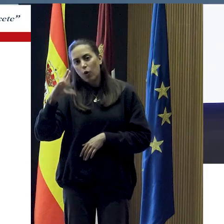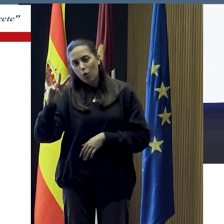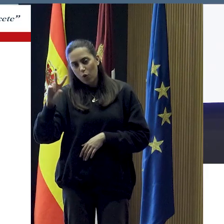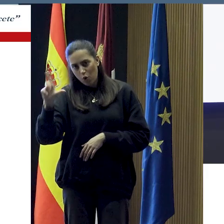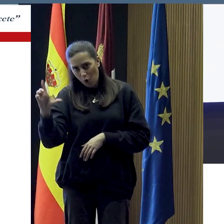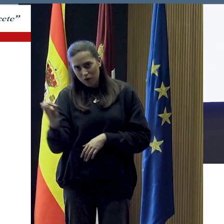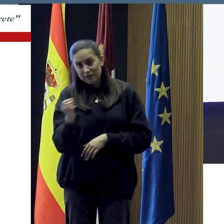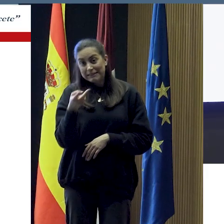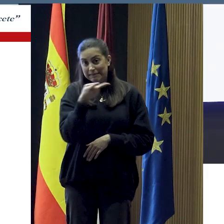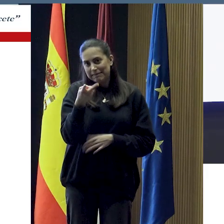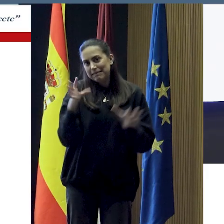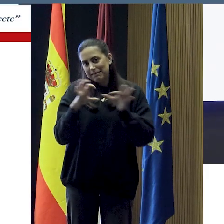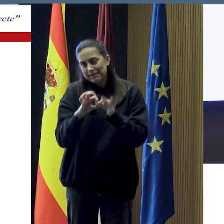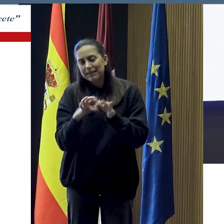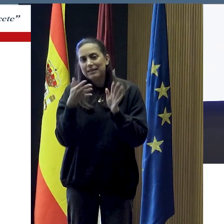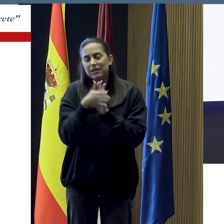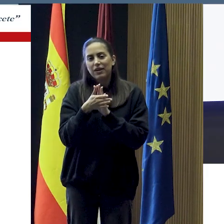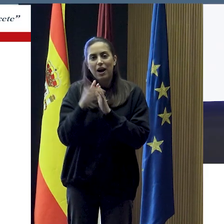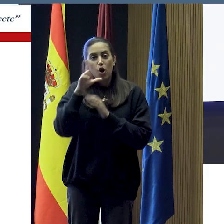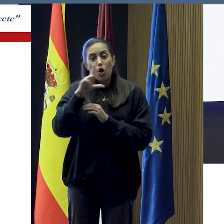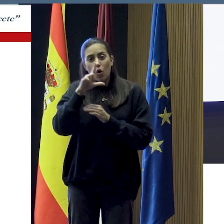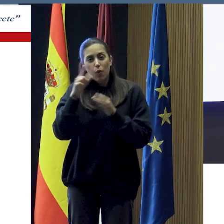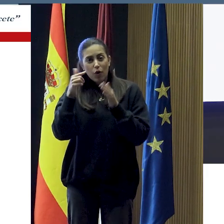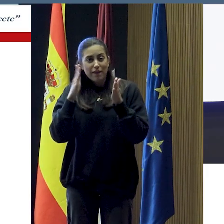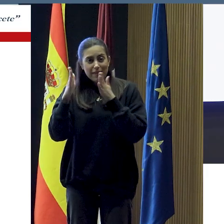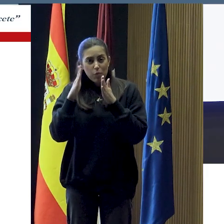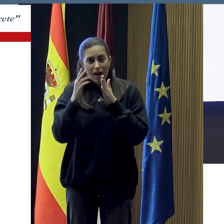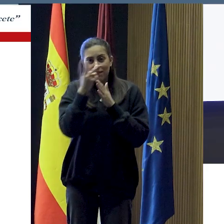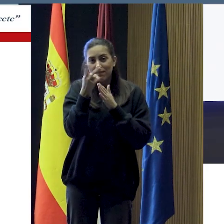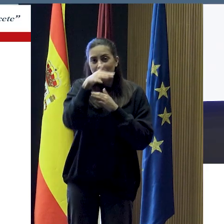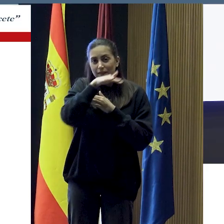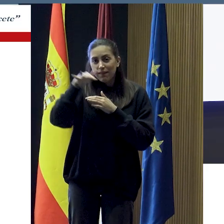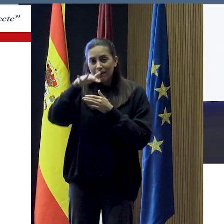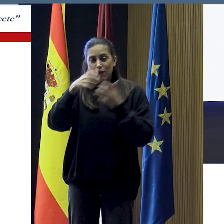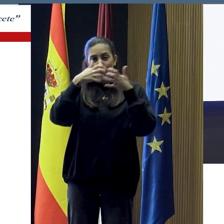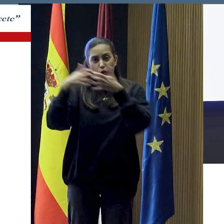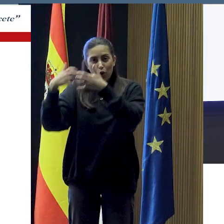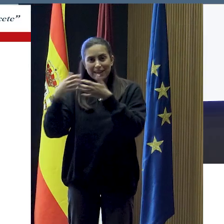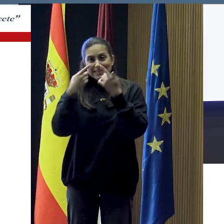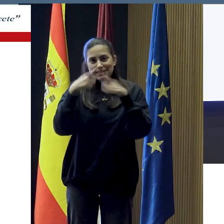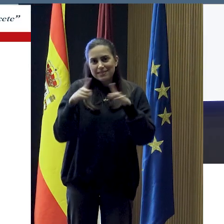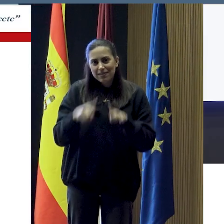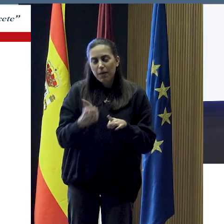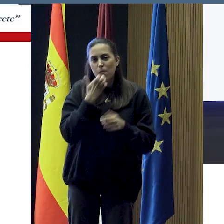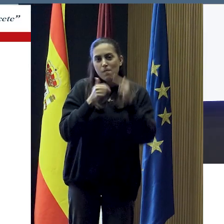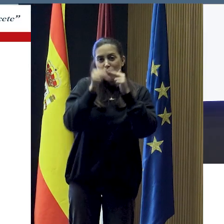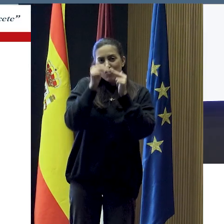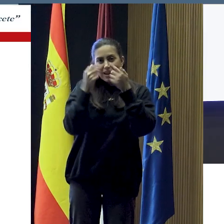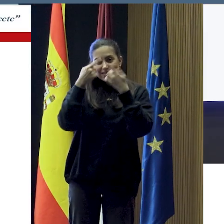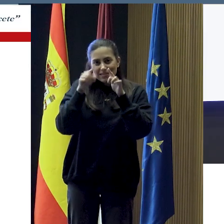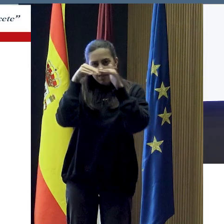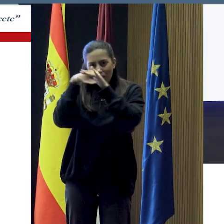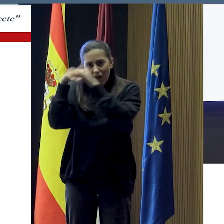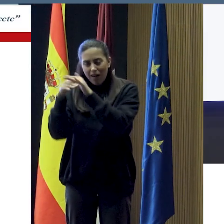que son áreas distintas dentro del lóbulo temporal que tienen funciones distintas y que acumulan proteínas distintas. Por lo tanto,